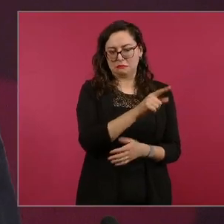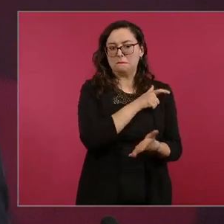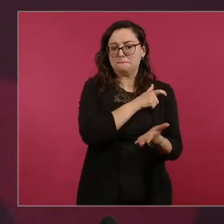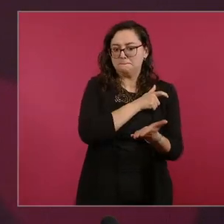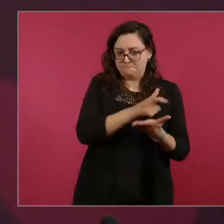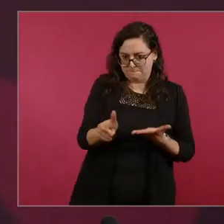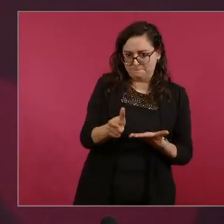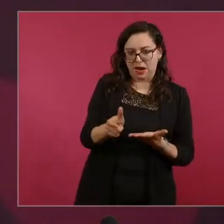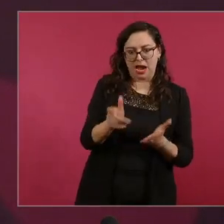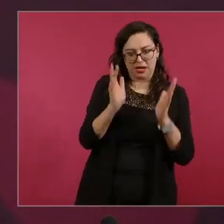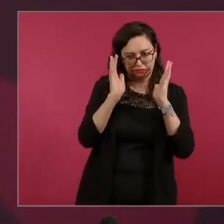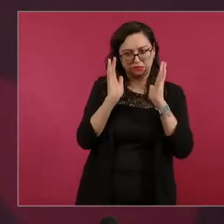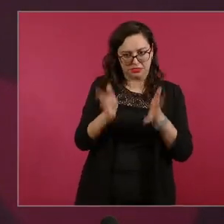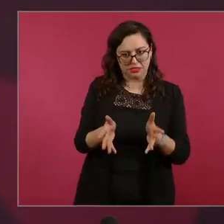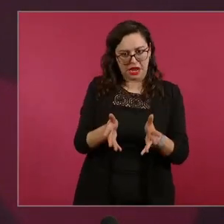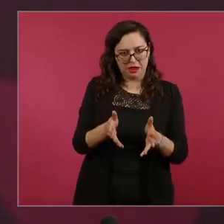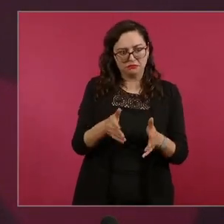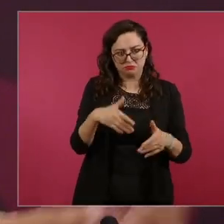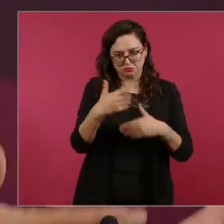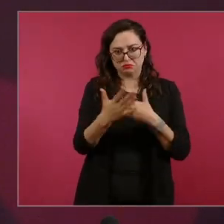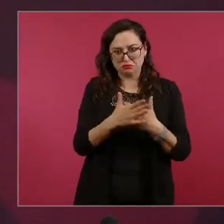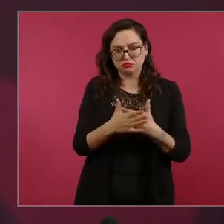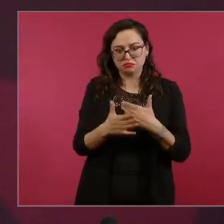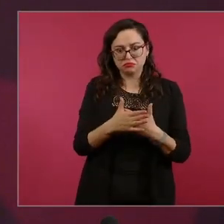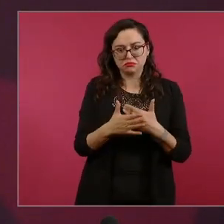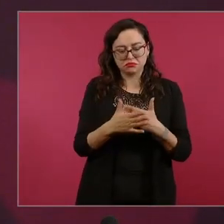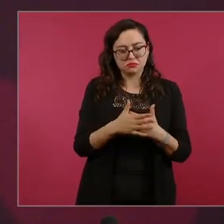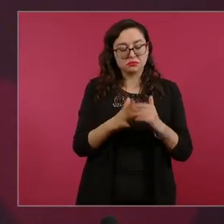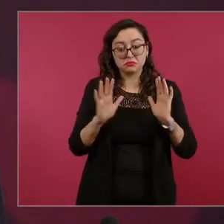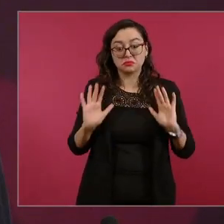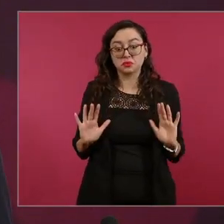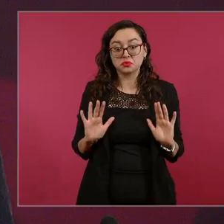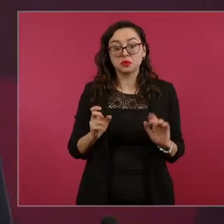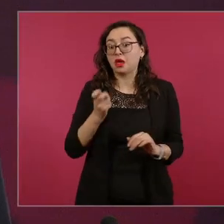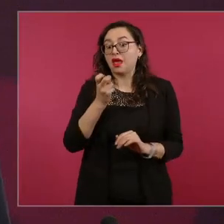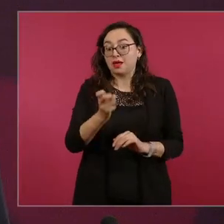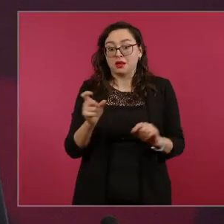Como lo planteé,